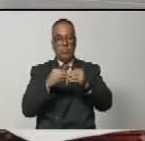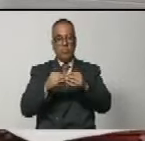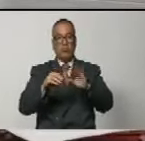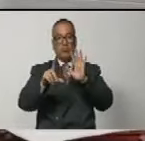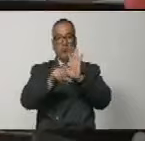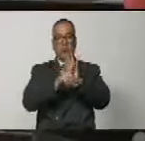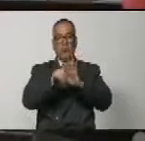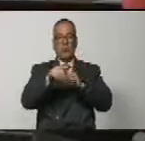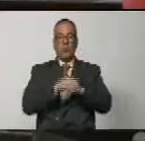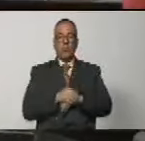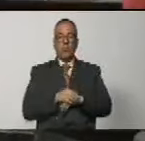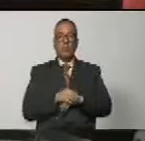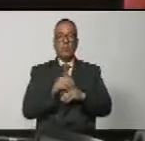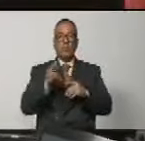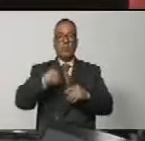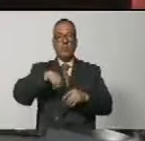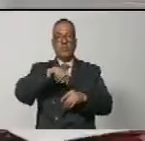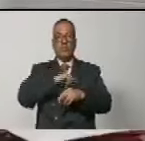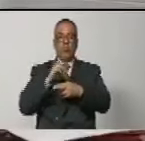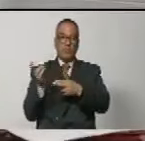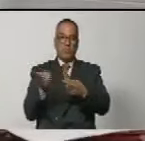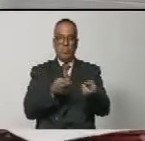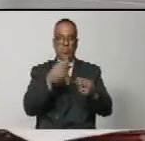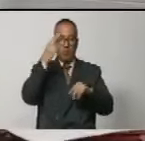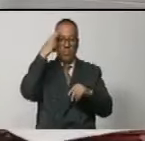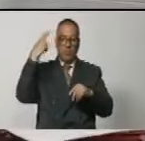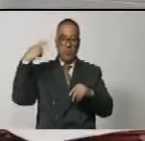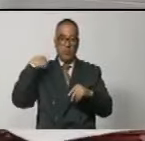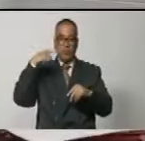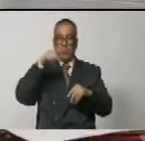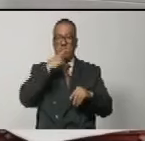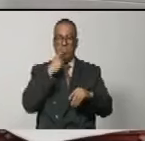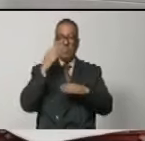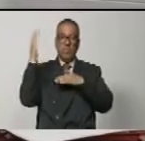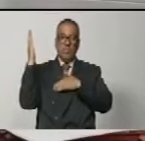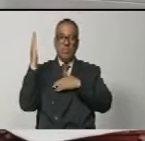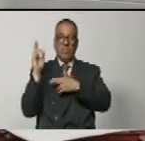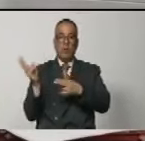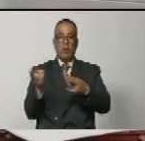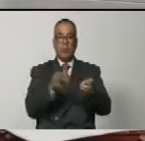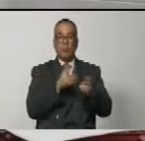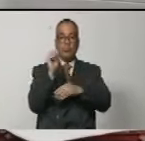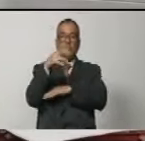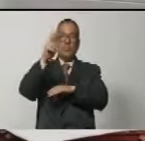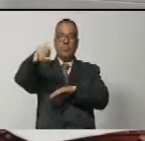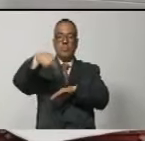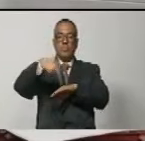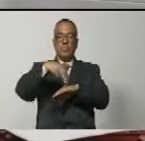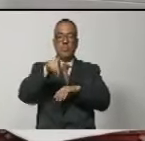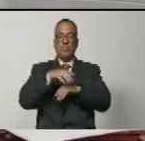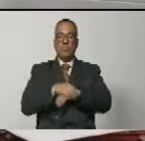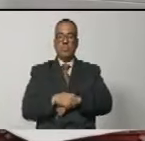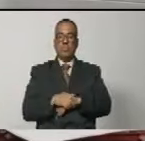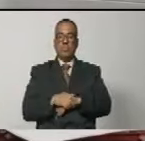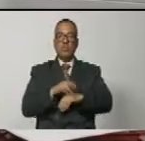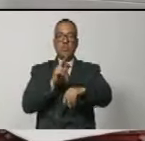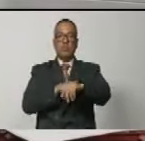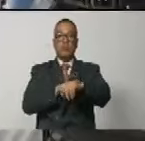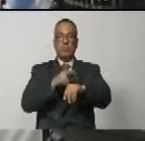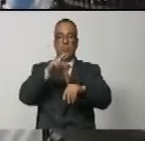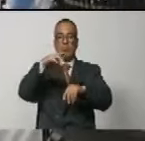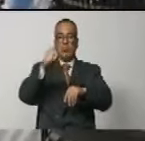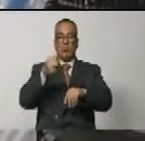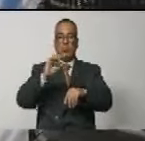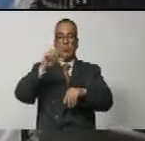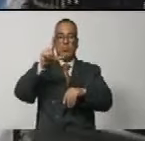ley. Son nuestros invitados de honor en el palco de invitados de la Asamblea Nacional, el doctor Rafael